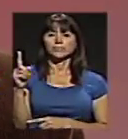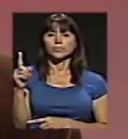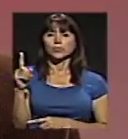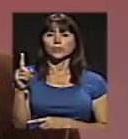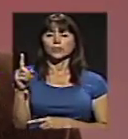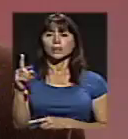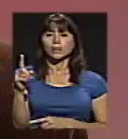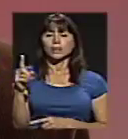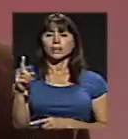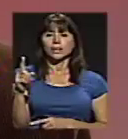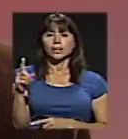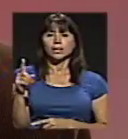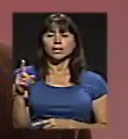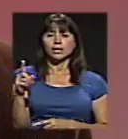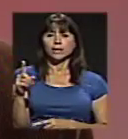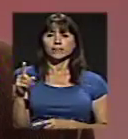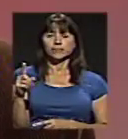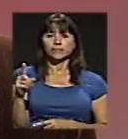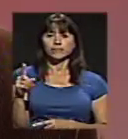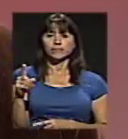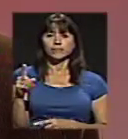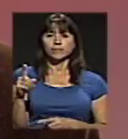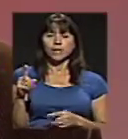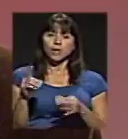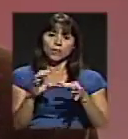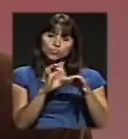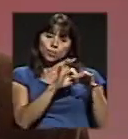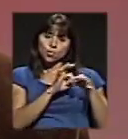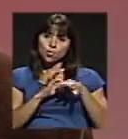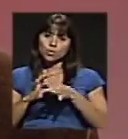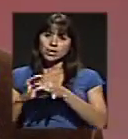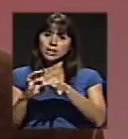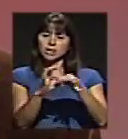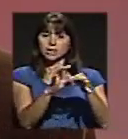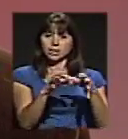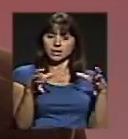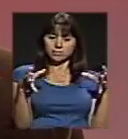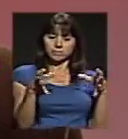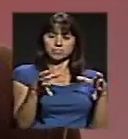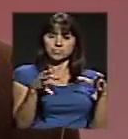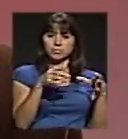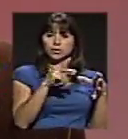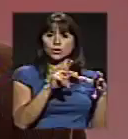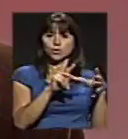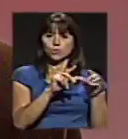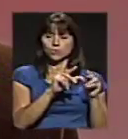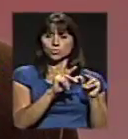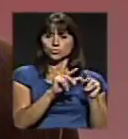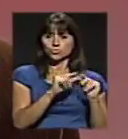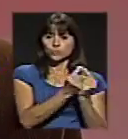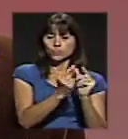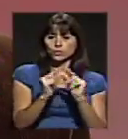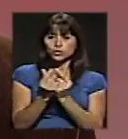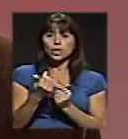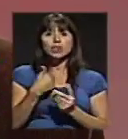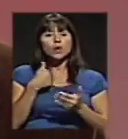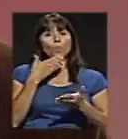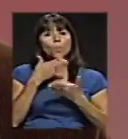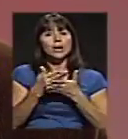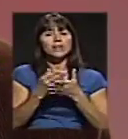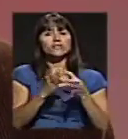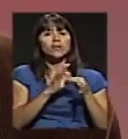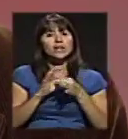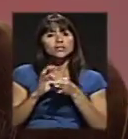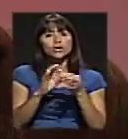unir a estas fuerzas tengo buenas relaciones con